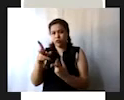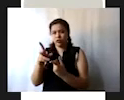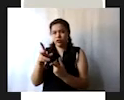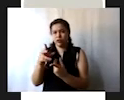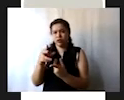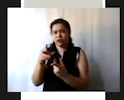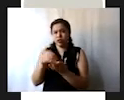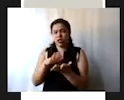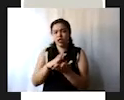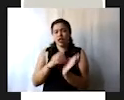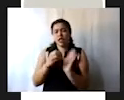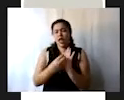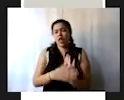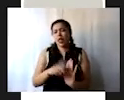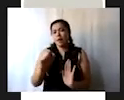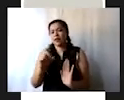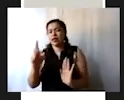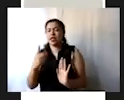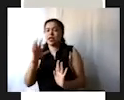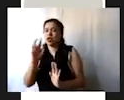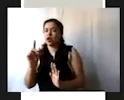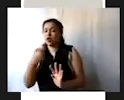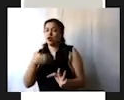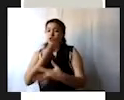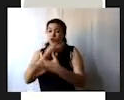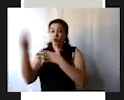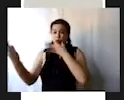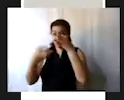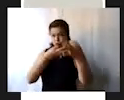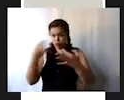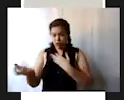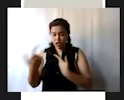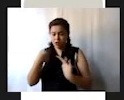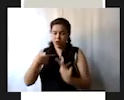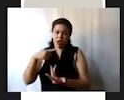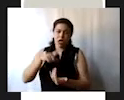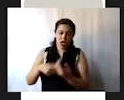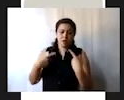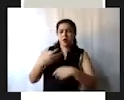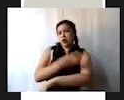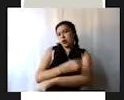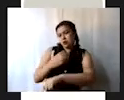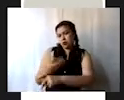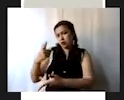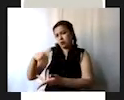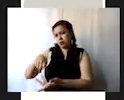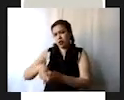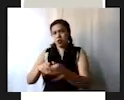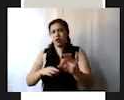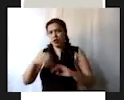2030 y los ODS, cómo los difundo con mi organización, con mis colaboradores, con mi